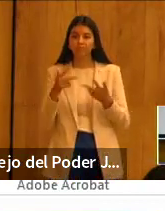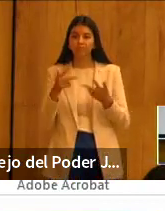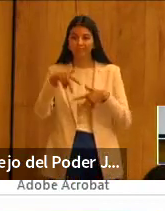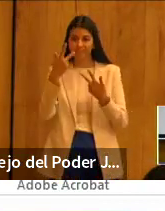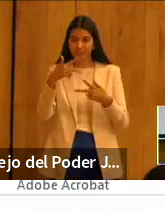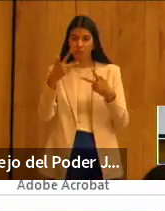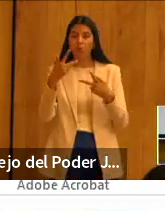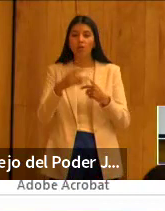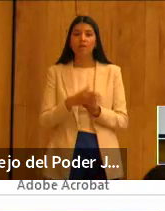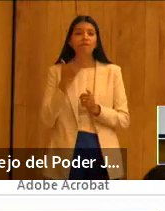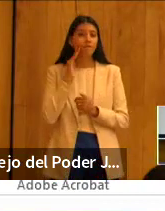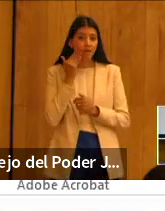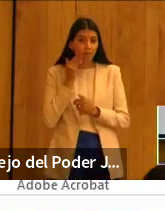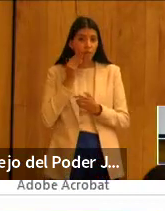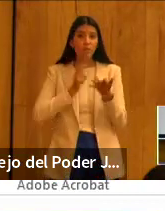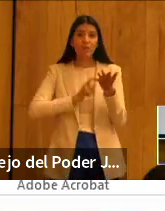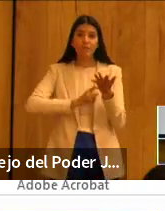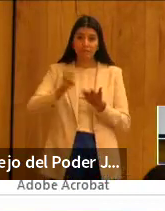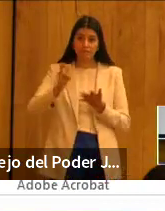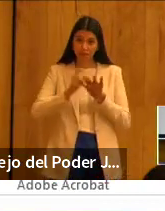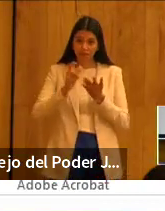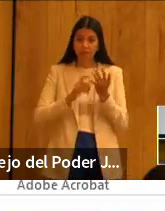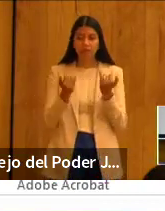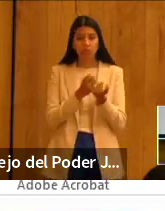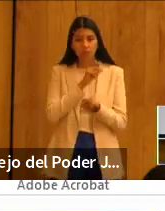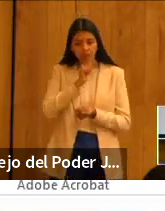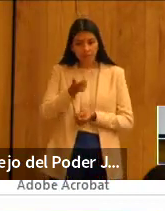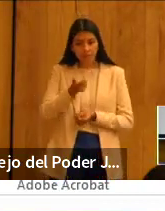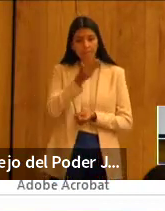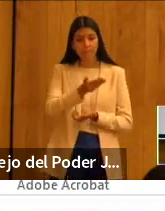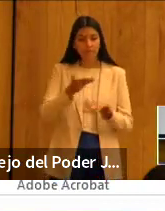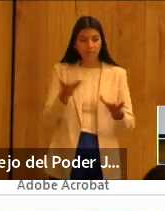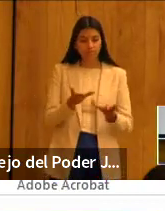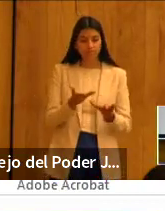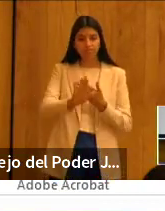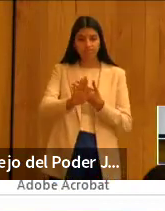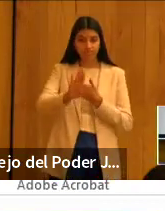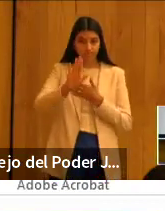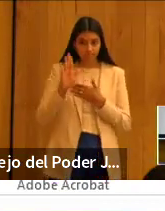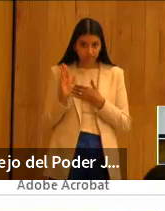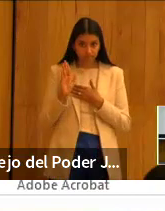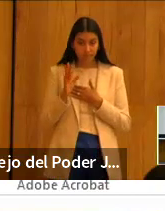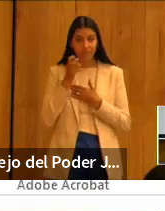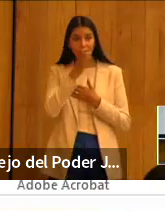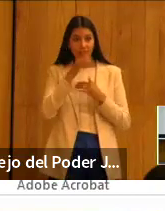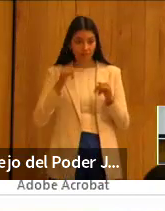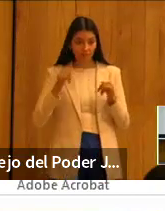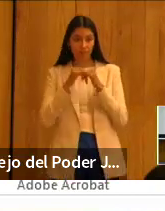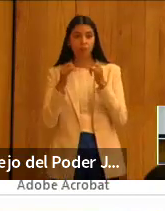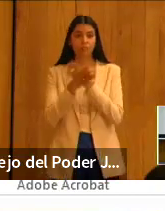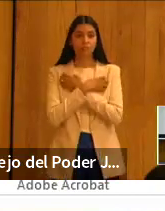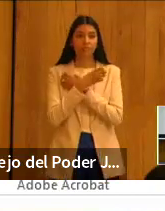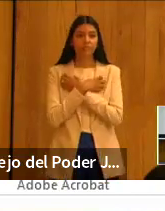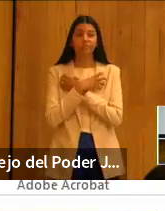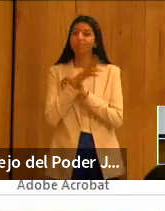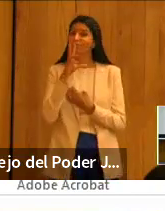en Instagram, y también pide que se haga una promesa por parte de esa institución educativa de que